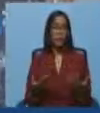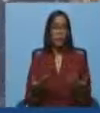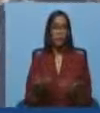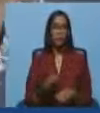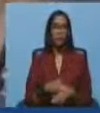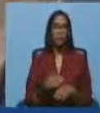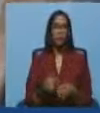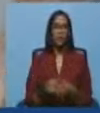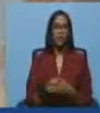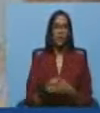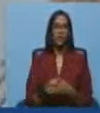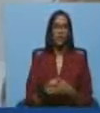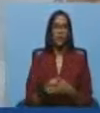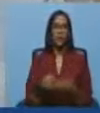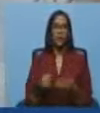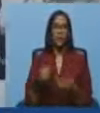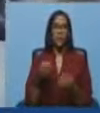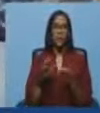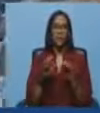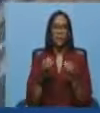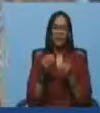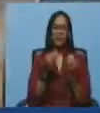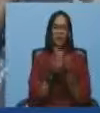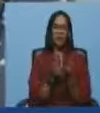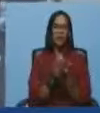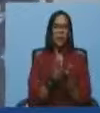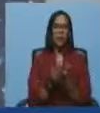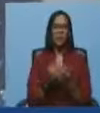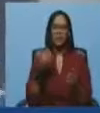están, son como un pajarito, ¿sí? ¿No? Están todo el tiempo que